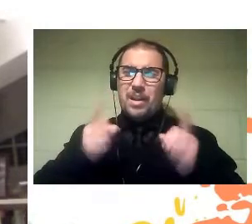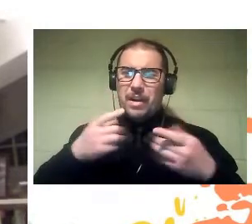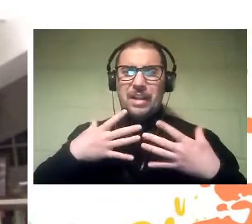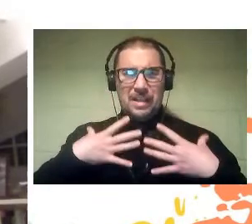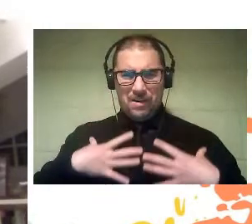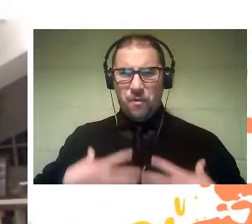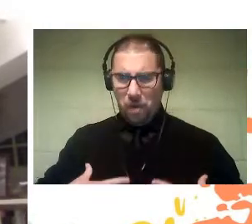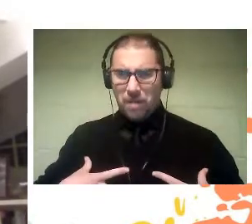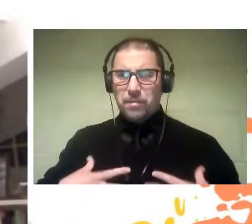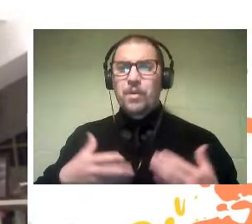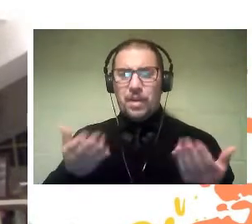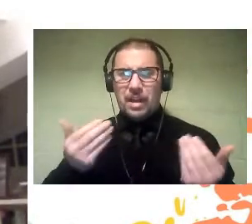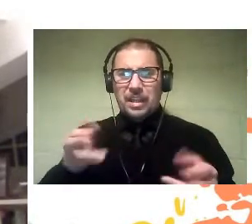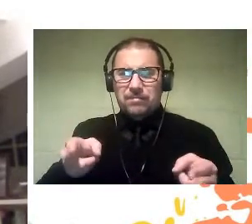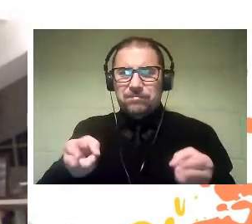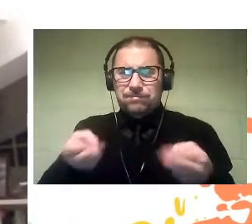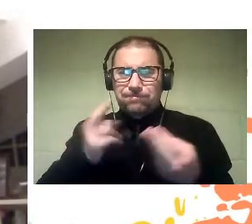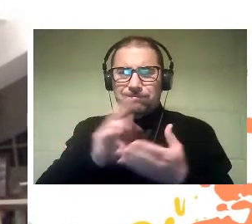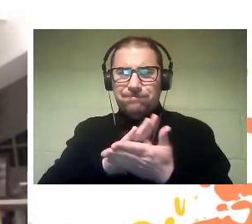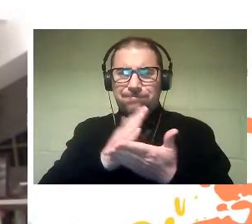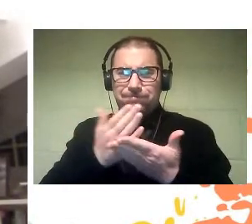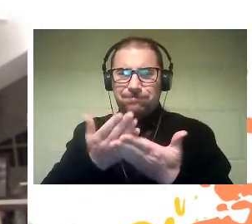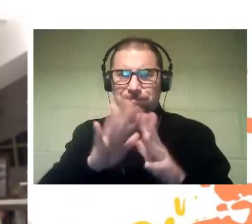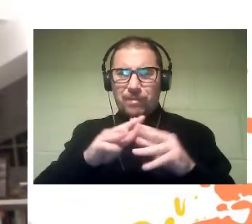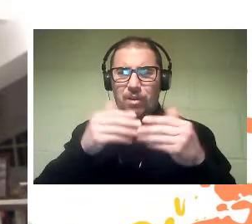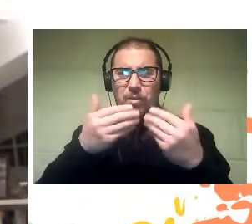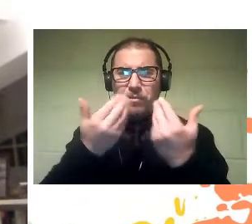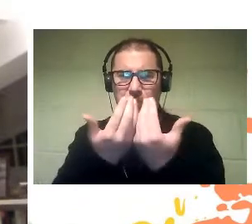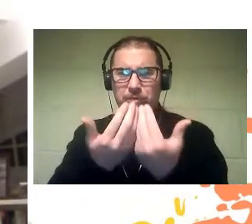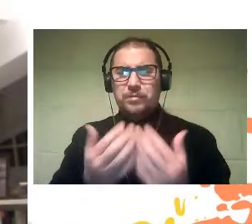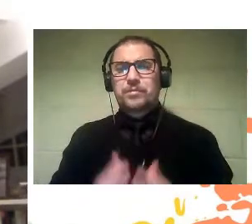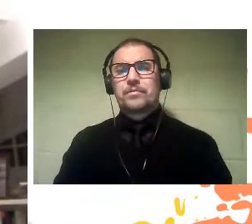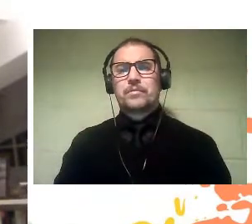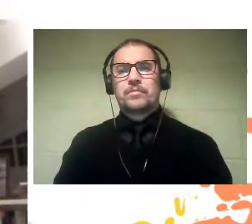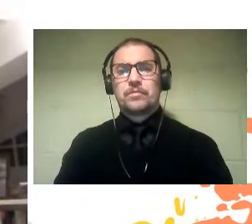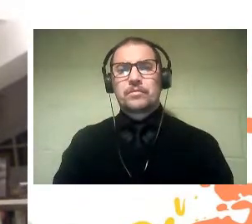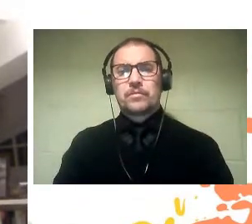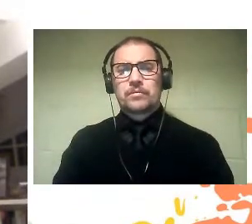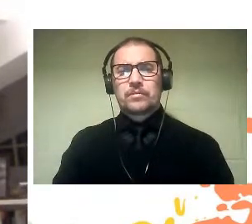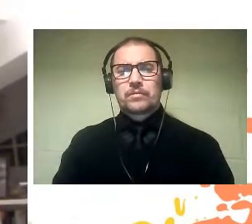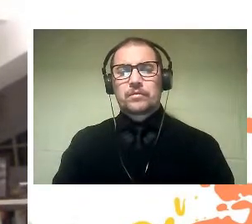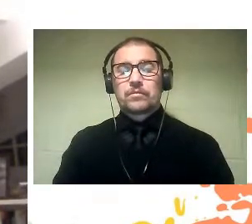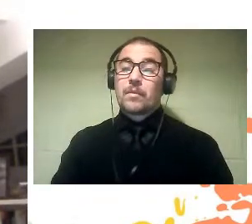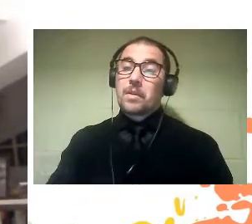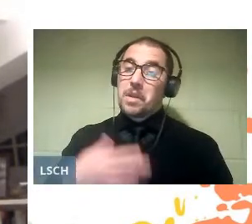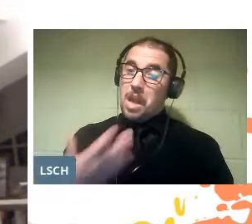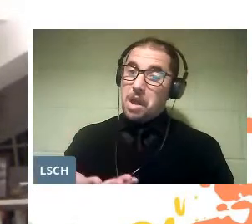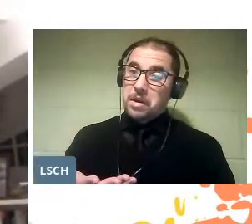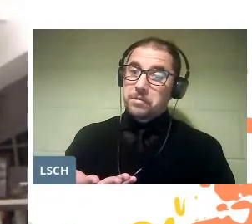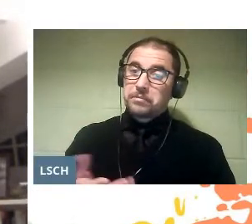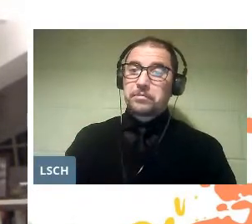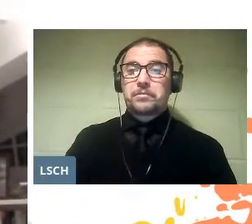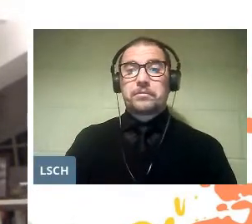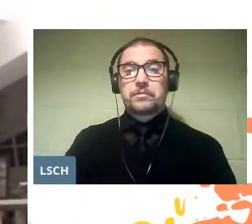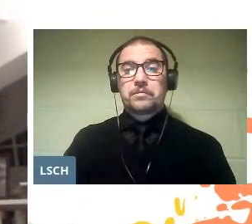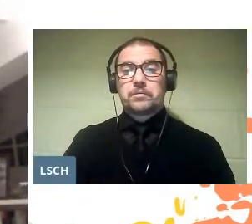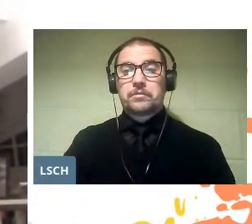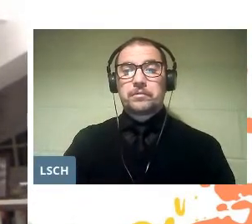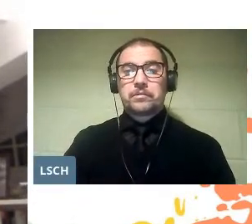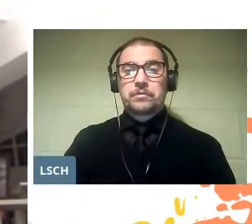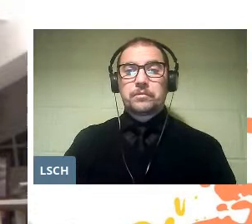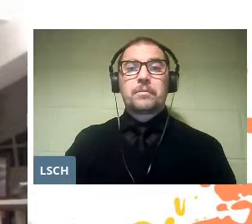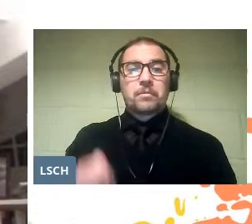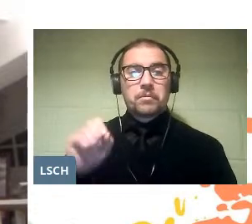aún necesitan de ayuda para respirar mejor. Y bien, hoy tendremos